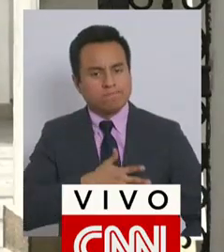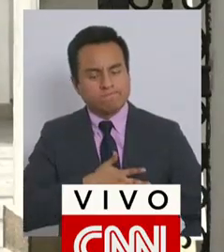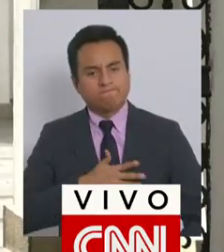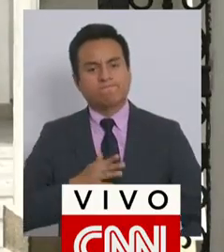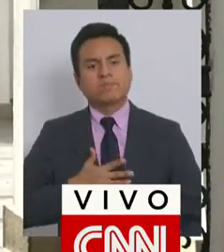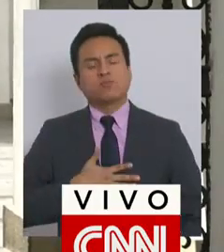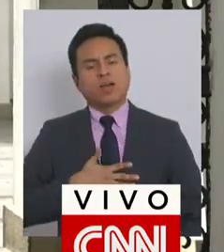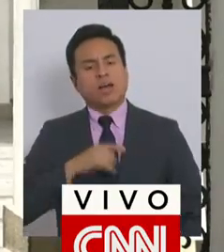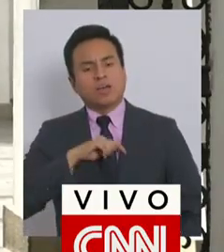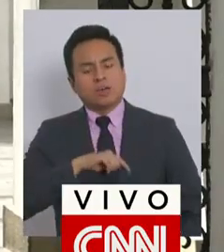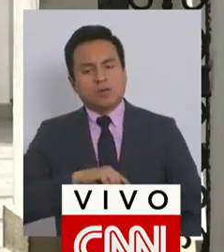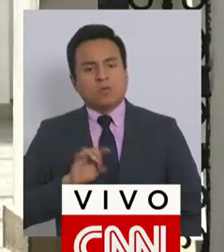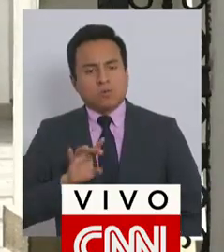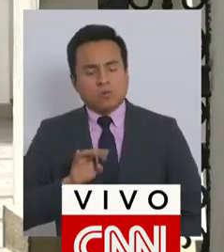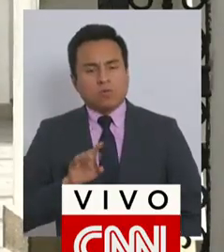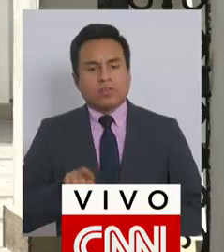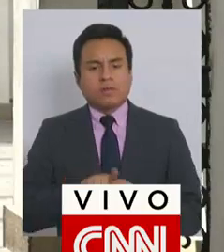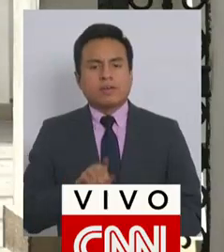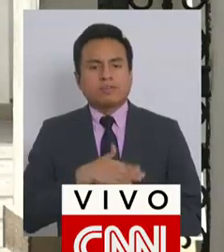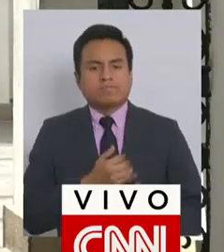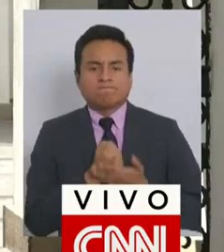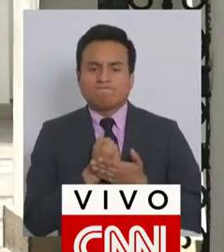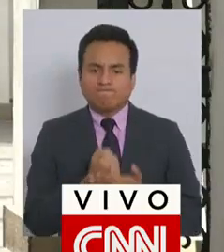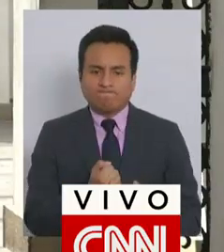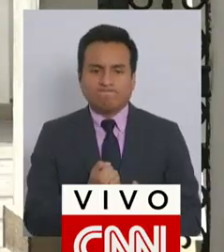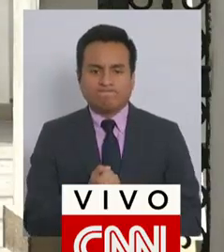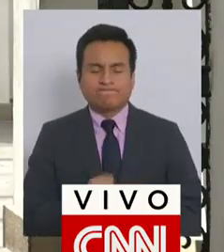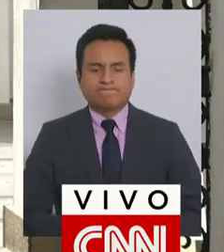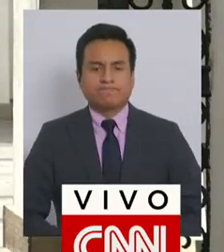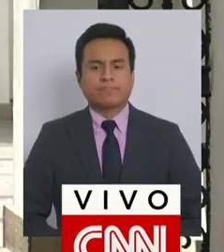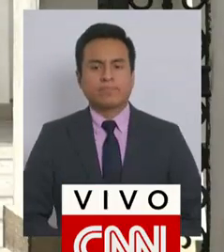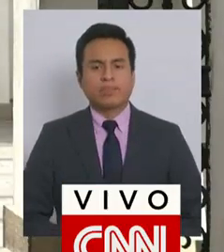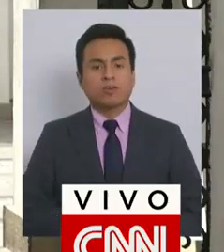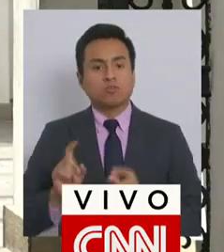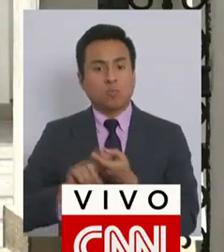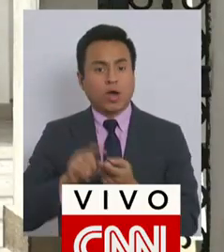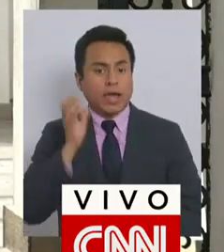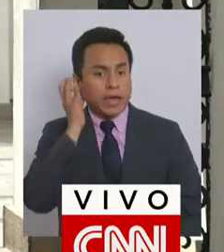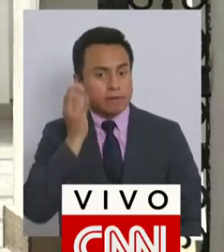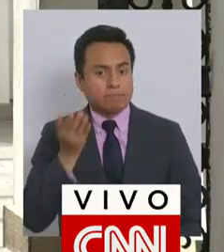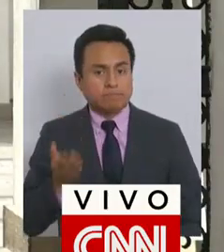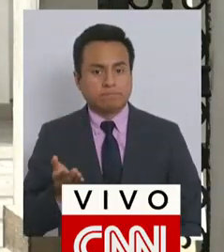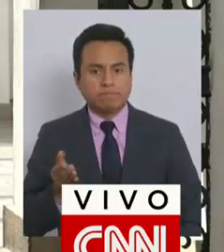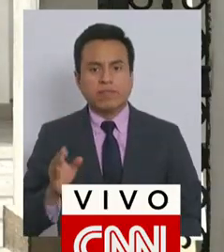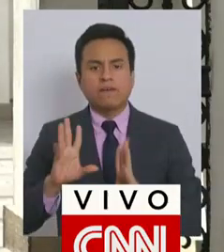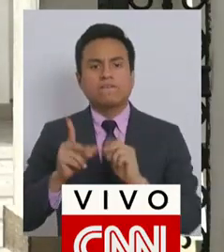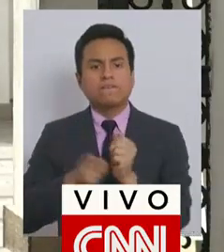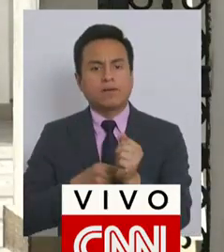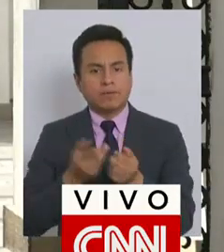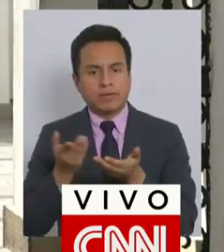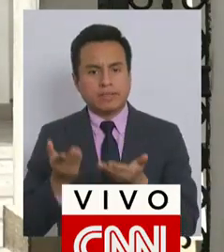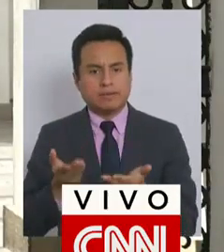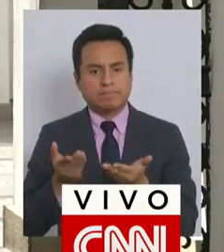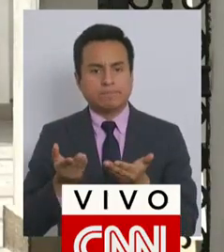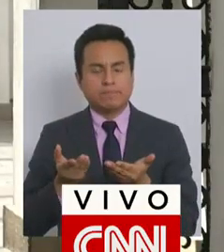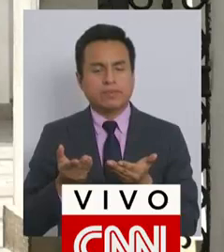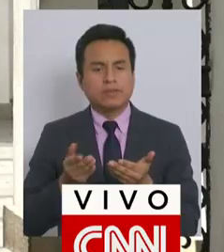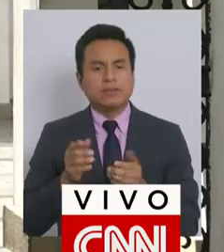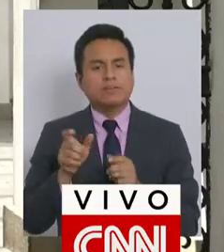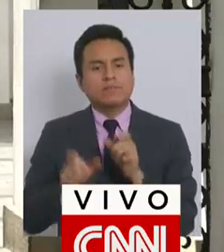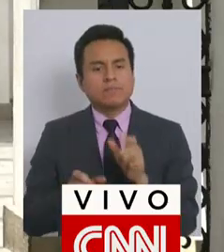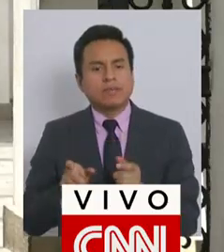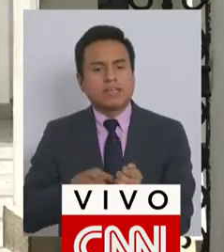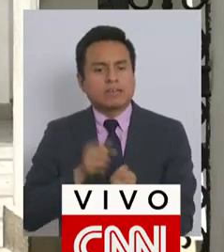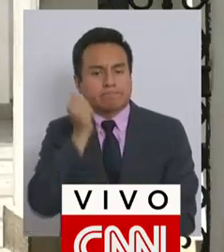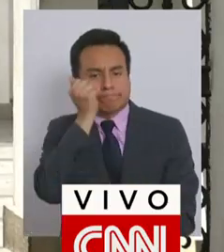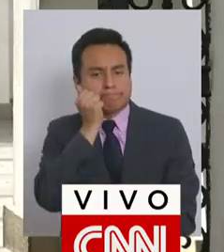sentida condolencia y solidaridad con su mujer, con su familia, con sus seres